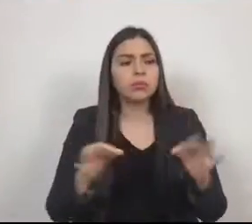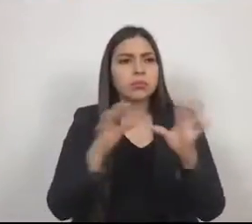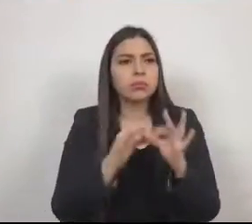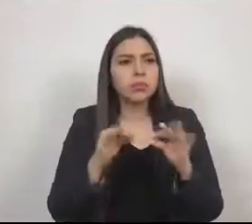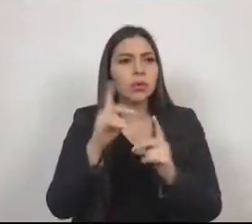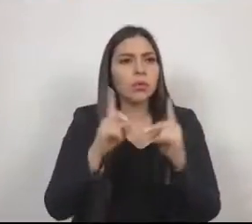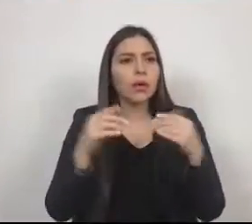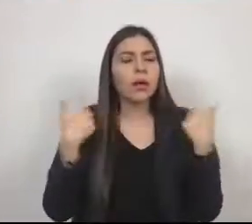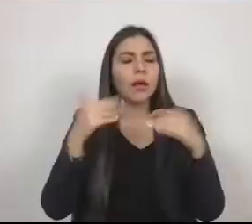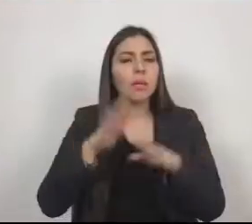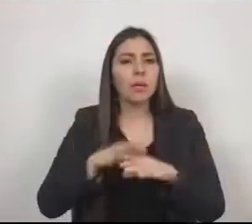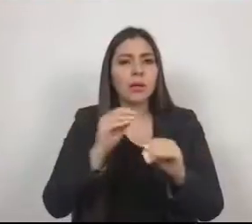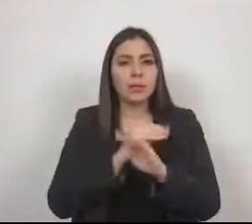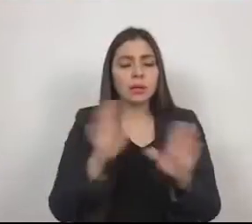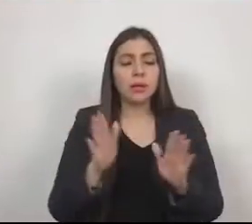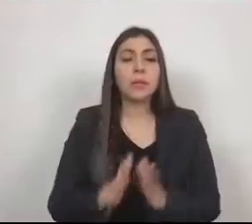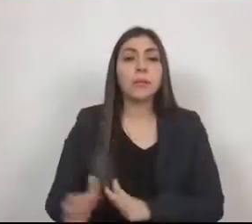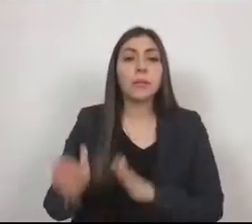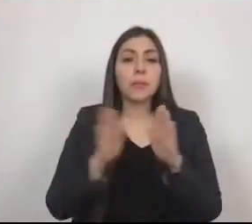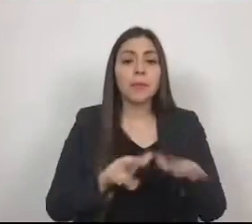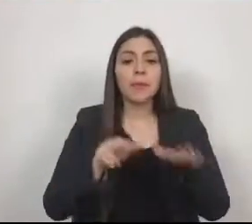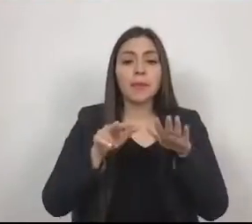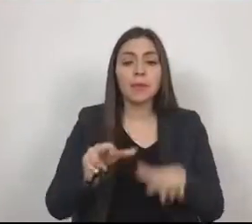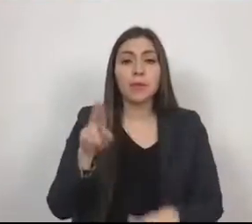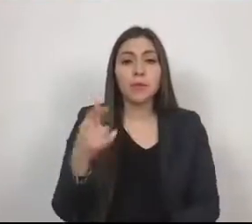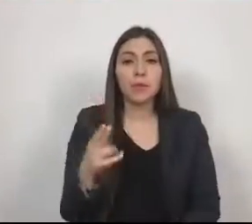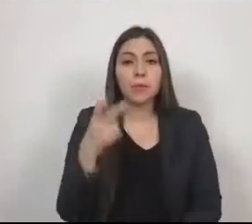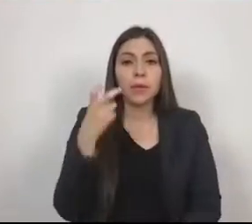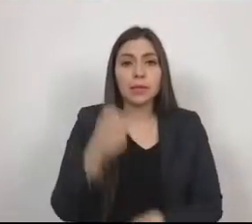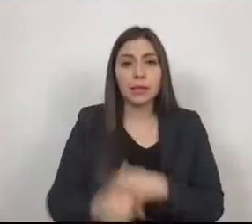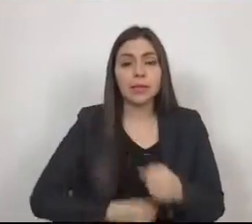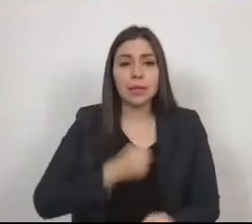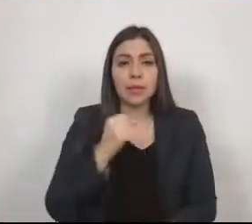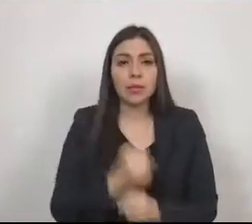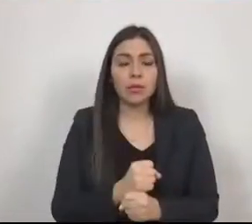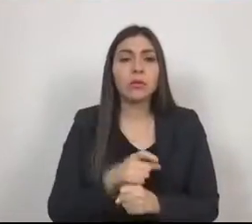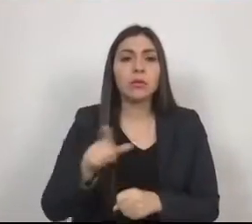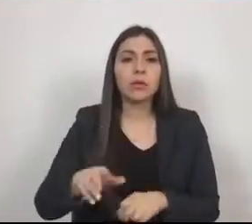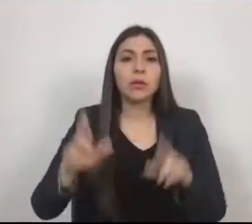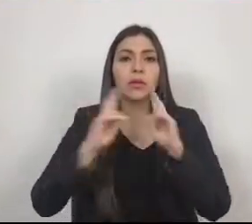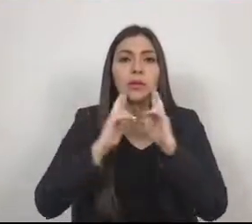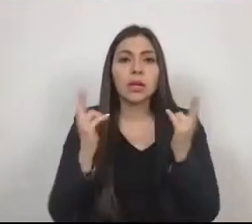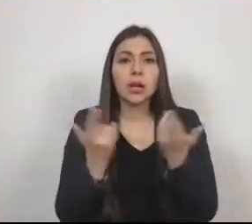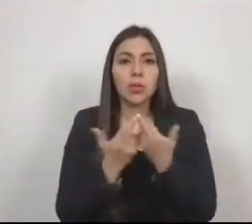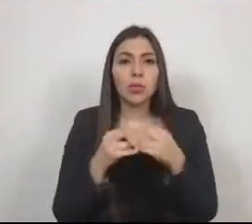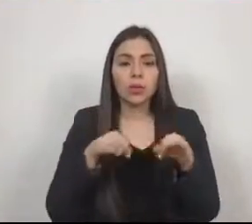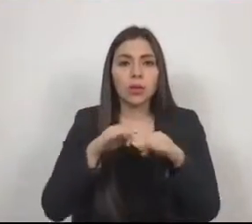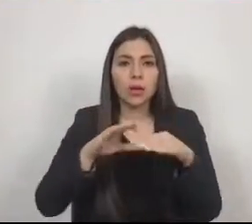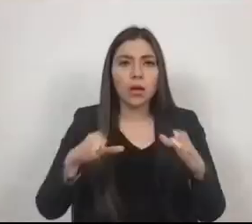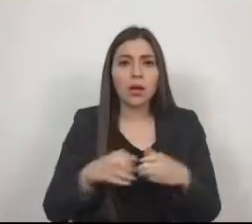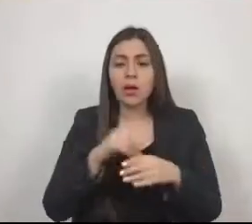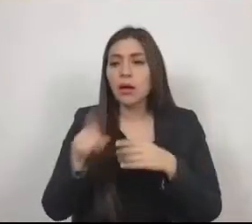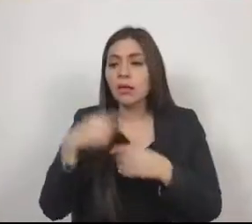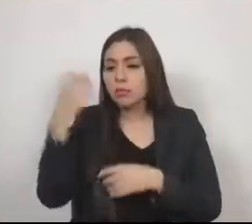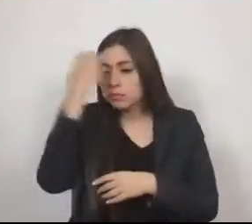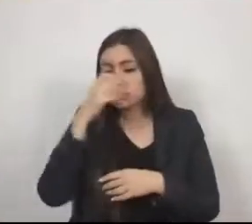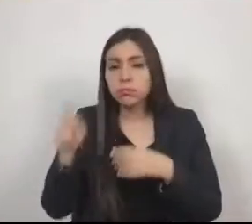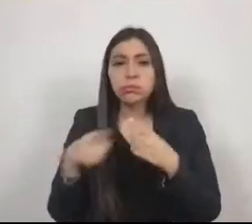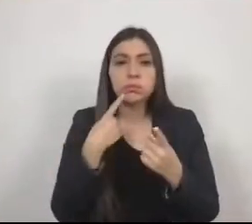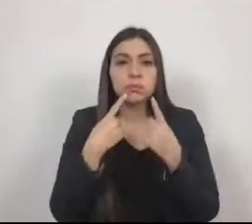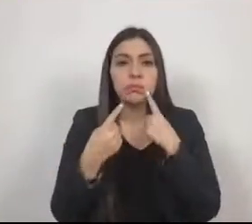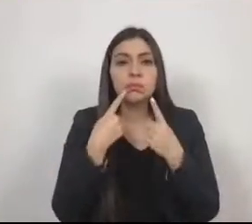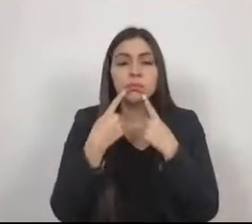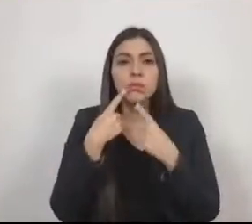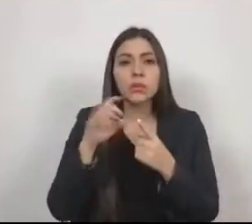Estatal. El 18 de noviembre del presente año se llevó a cabo una reunión de trabajo y en su caso dictaminarán la Comisión de